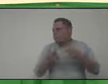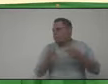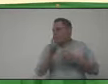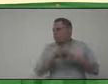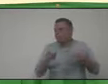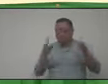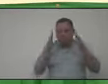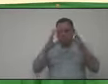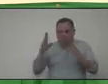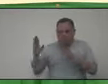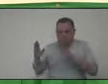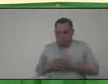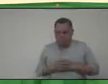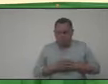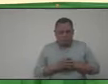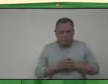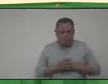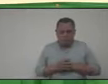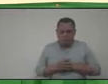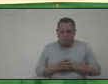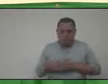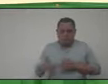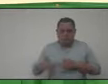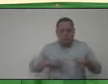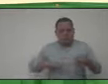gente, y seguiremos este resto de